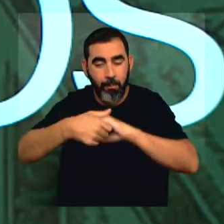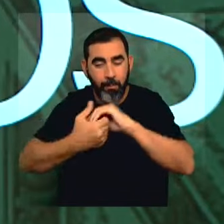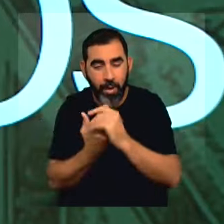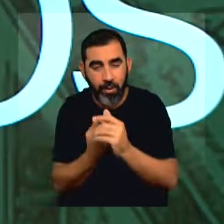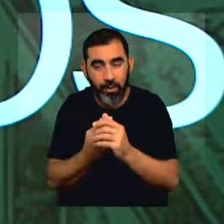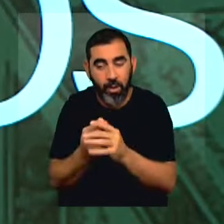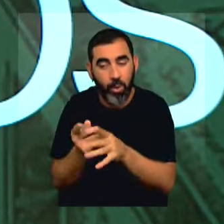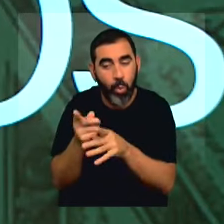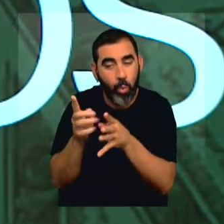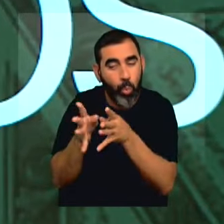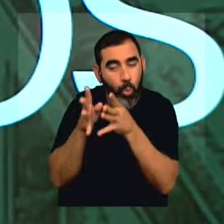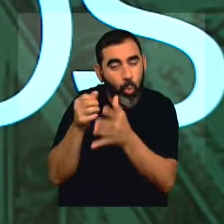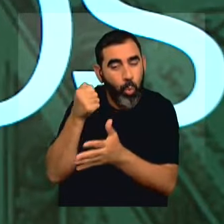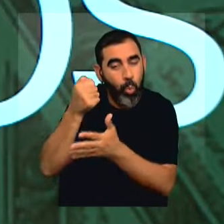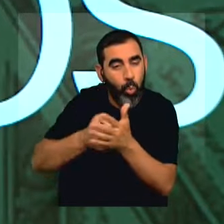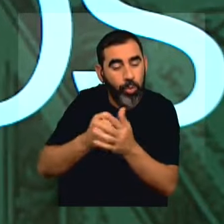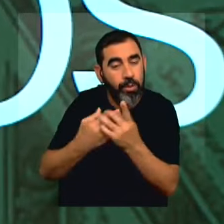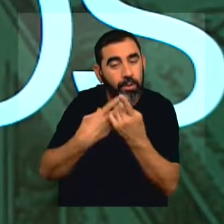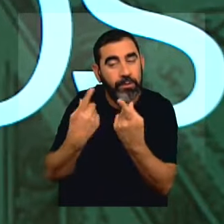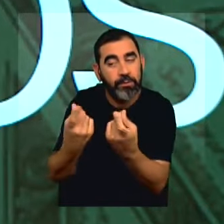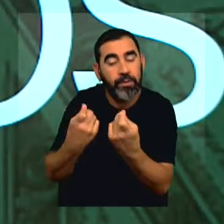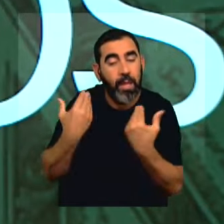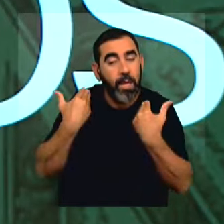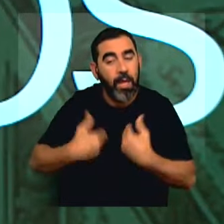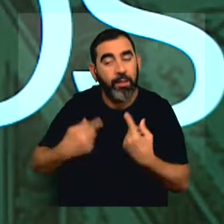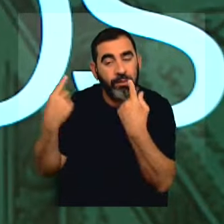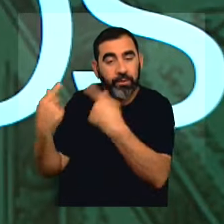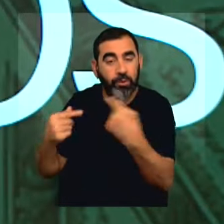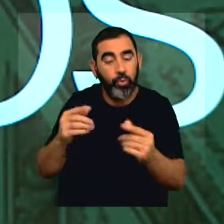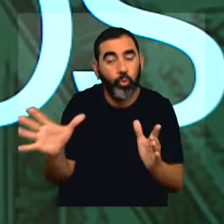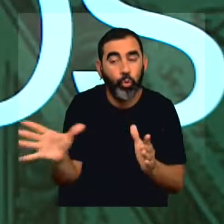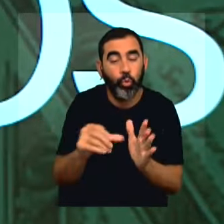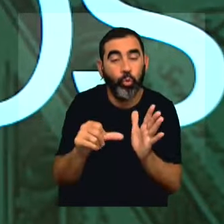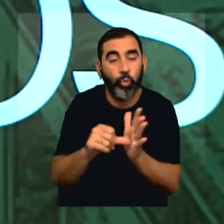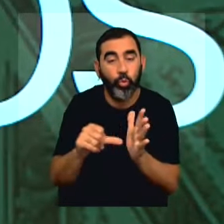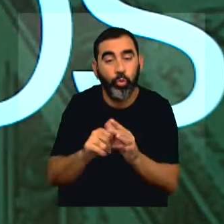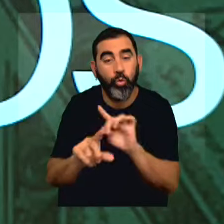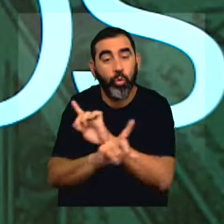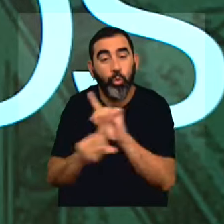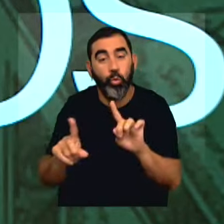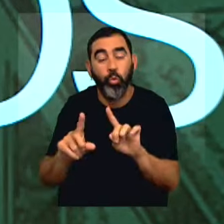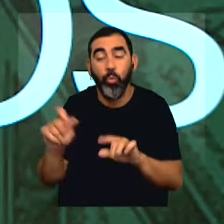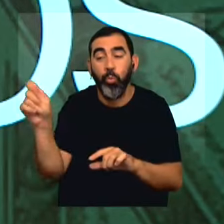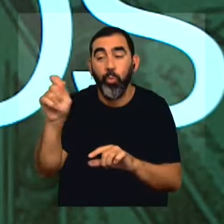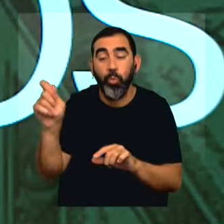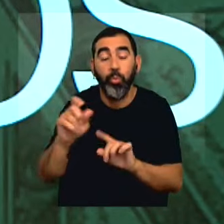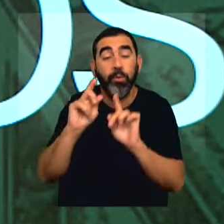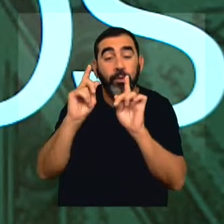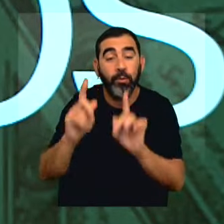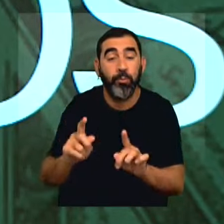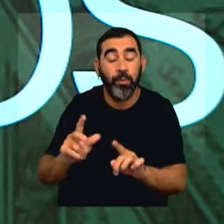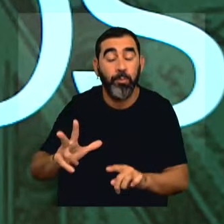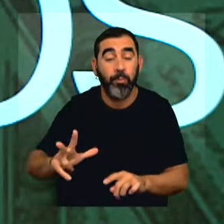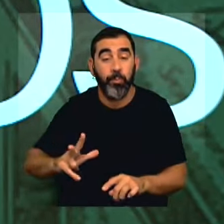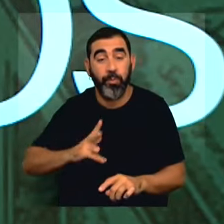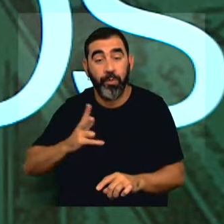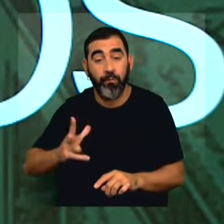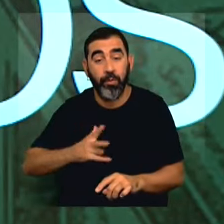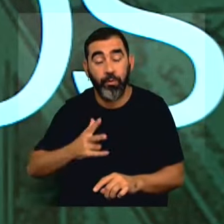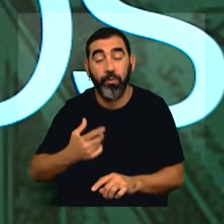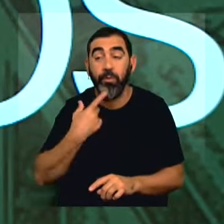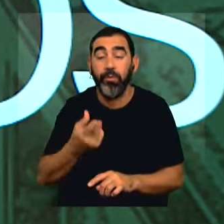contra esto requiere de una actitud diferente Pero de todo el sistema no solo de la parte pública sino también del privado y